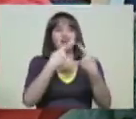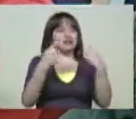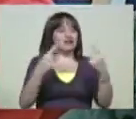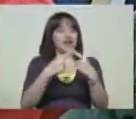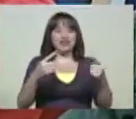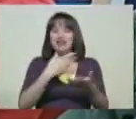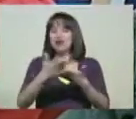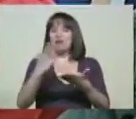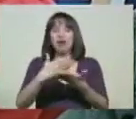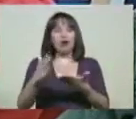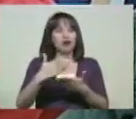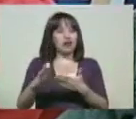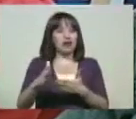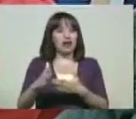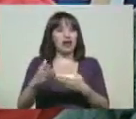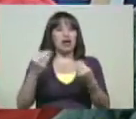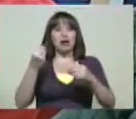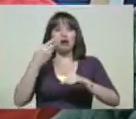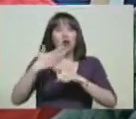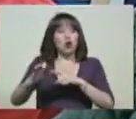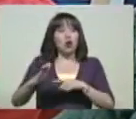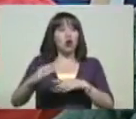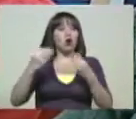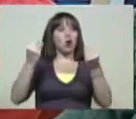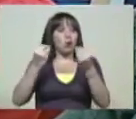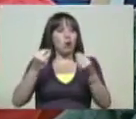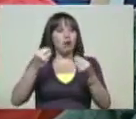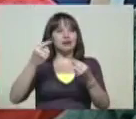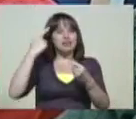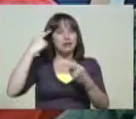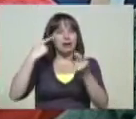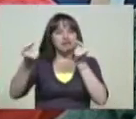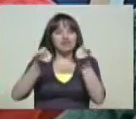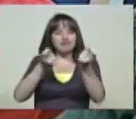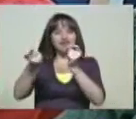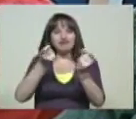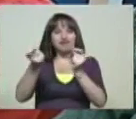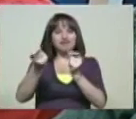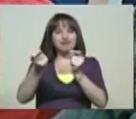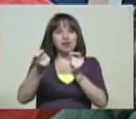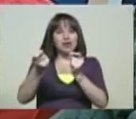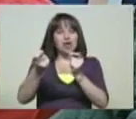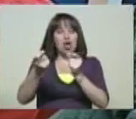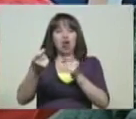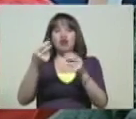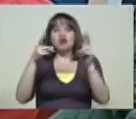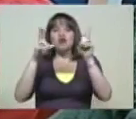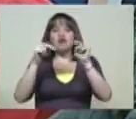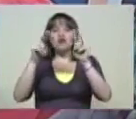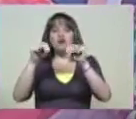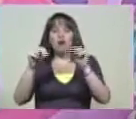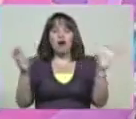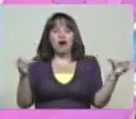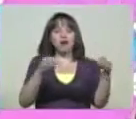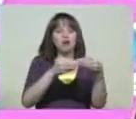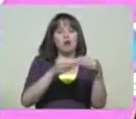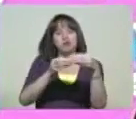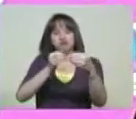sepan procesar las diferencias con él no digo y nos dijo nunca se sumen a ningún grupo fraccional